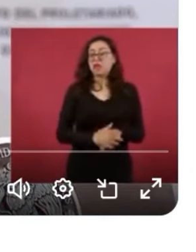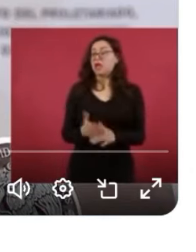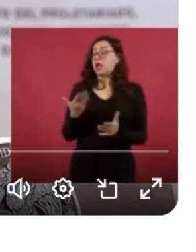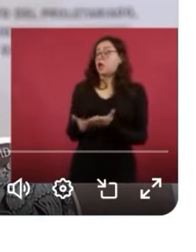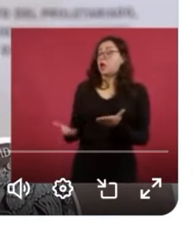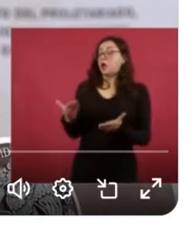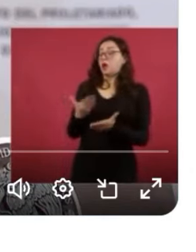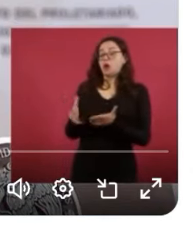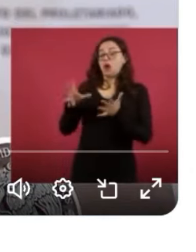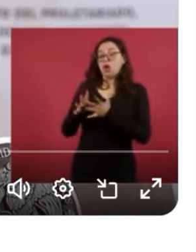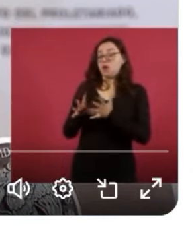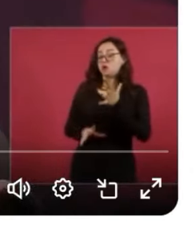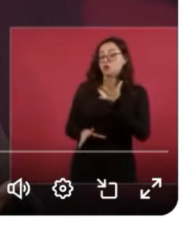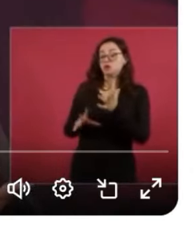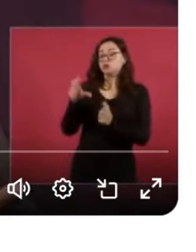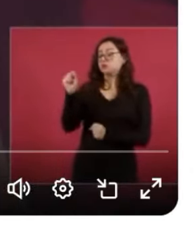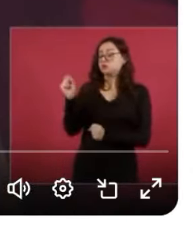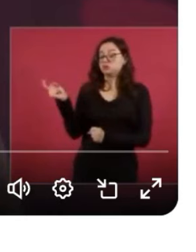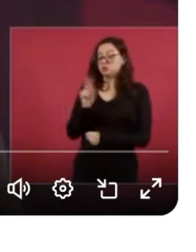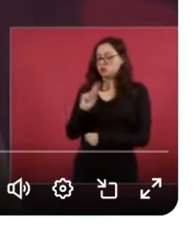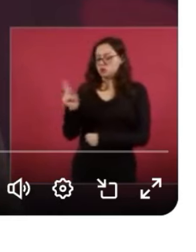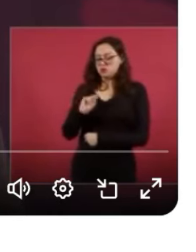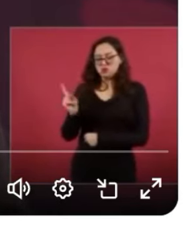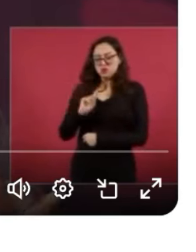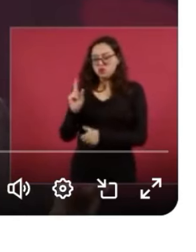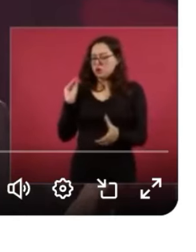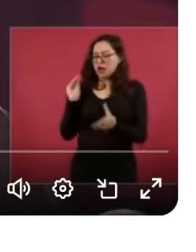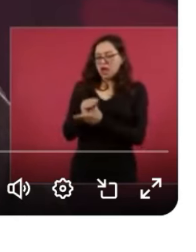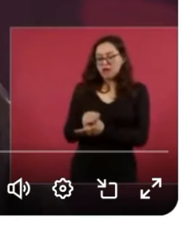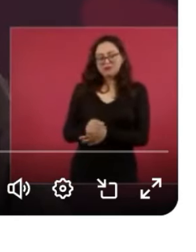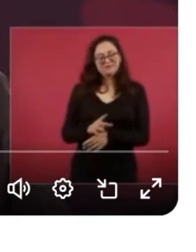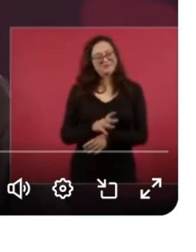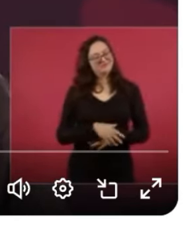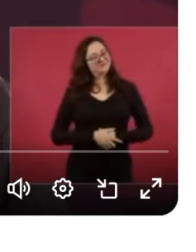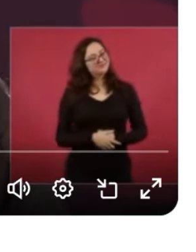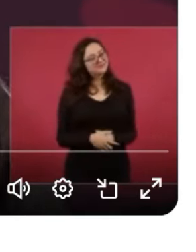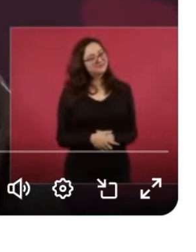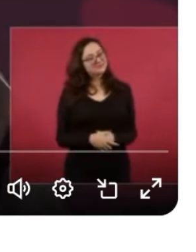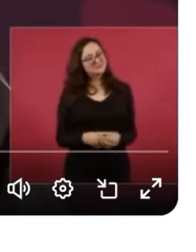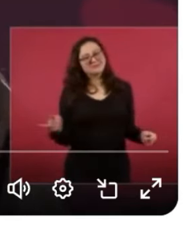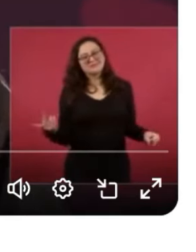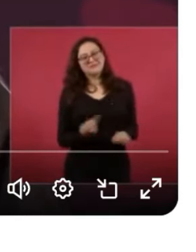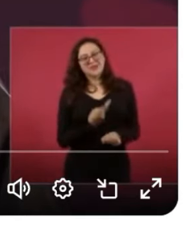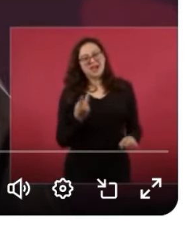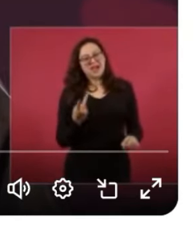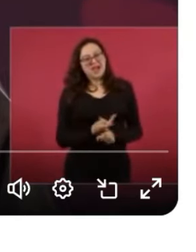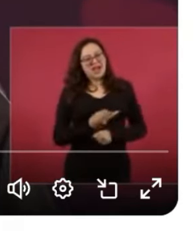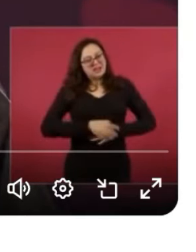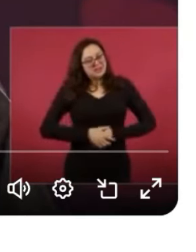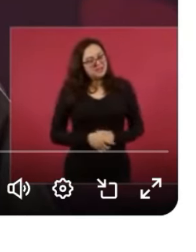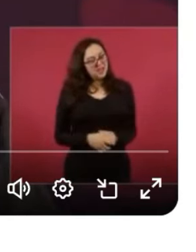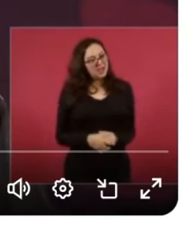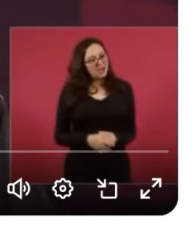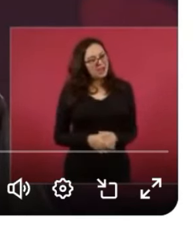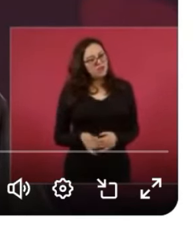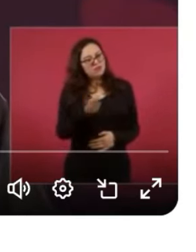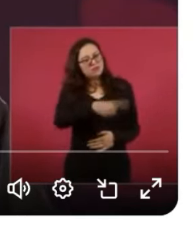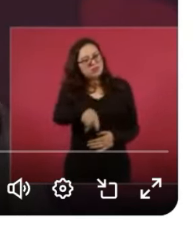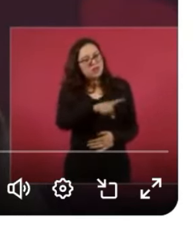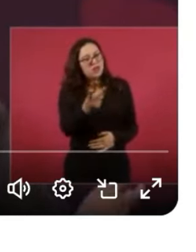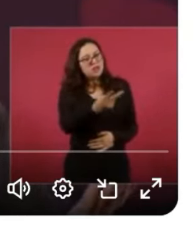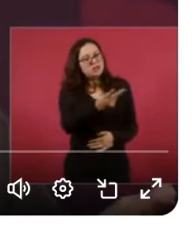que interpretar la ley. Imagínense. Pues no, ellos mismos todo el tiempo están diciendo que la ley es la